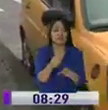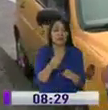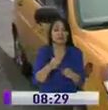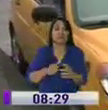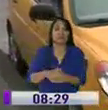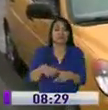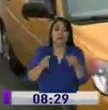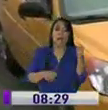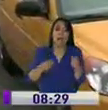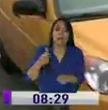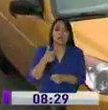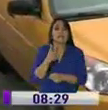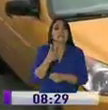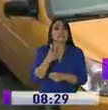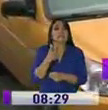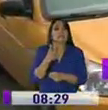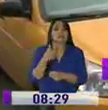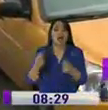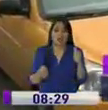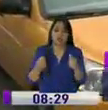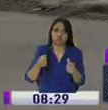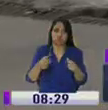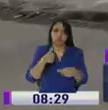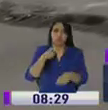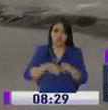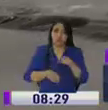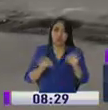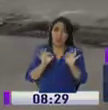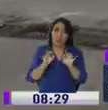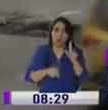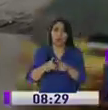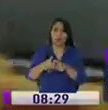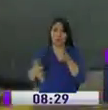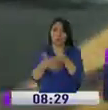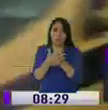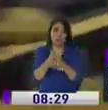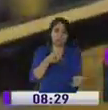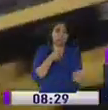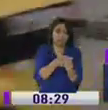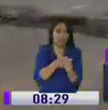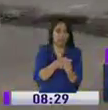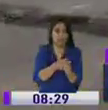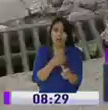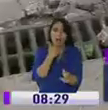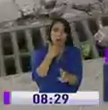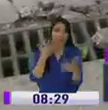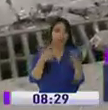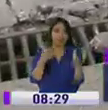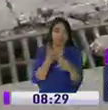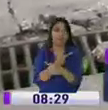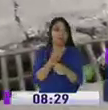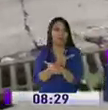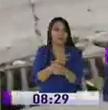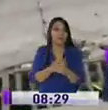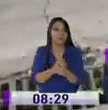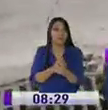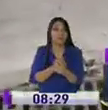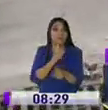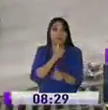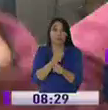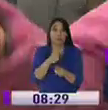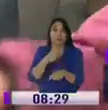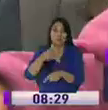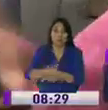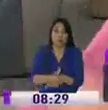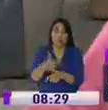resultaban afectados en su carrocería e incluso corrían el riesgo de chocar entre sí y provocar algún accidente. Sí, claro, me puedo caer o un taco